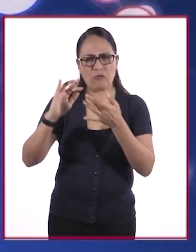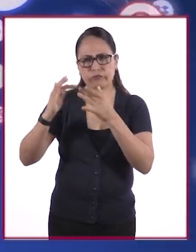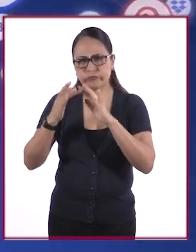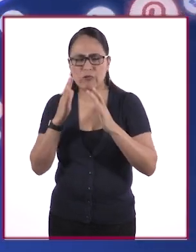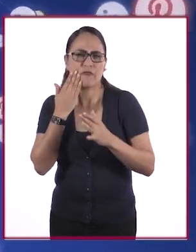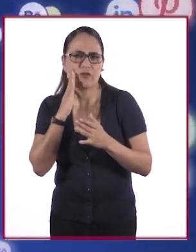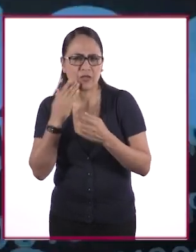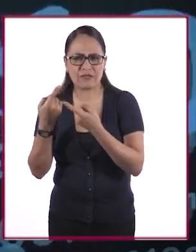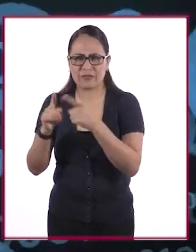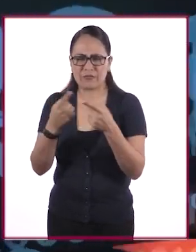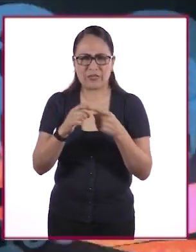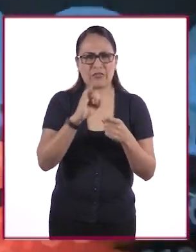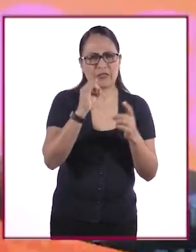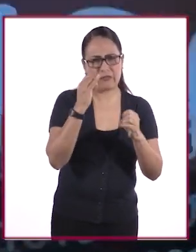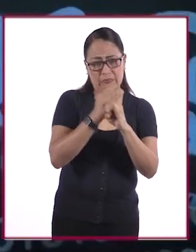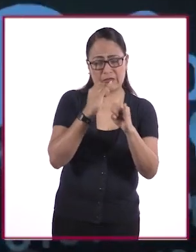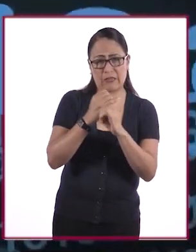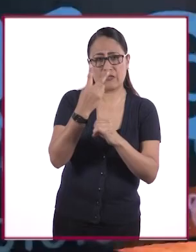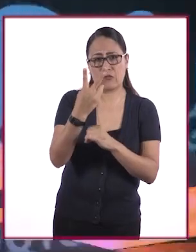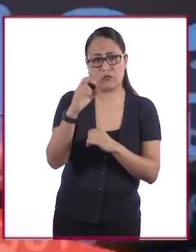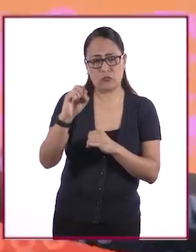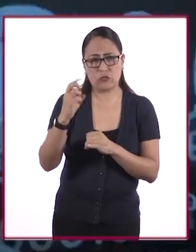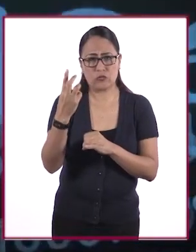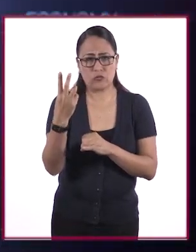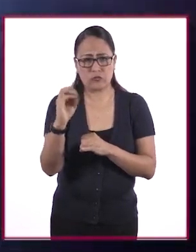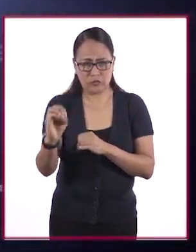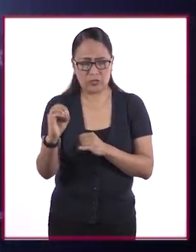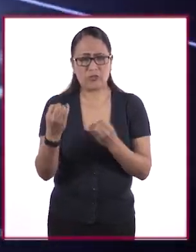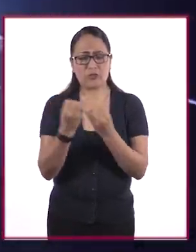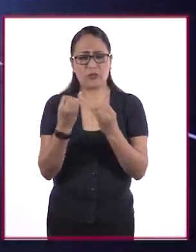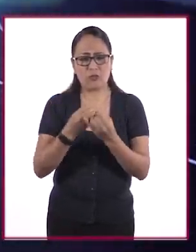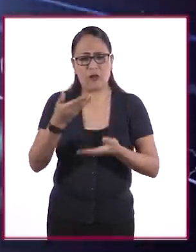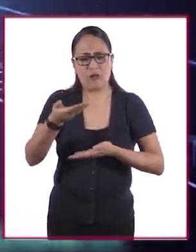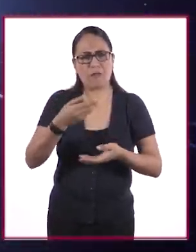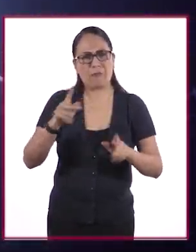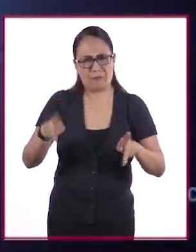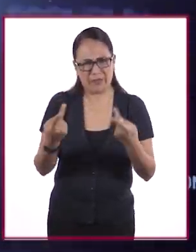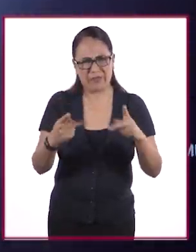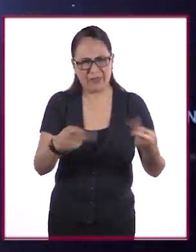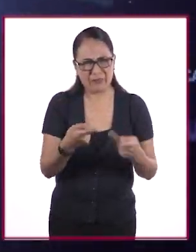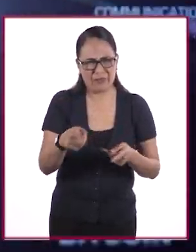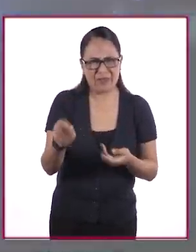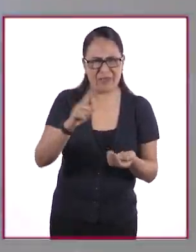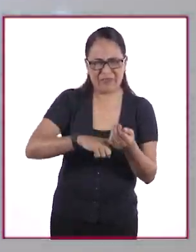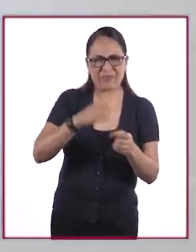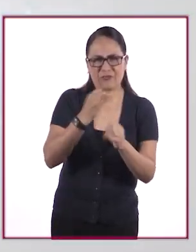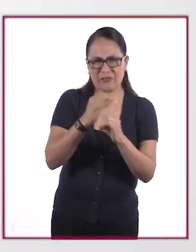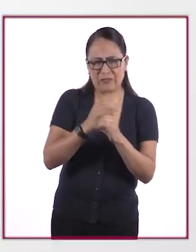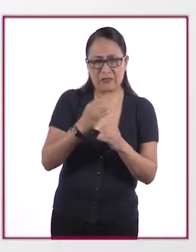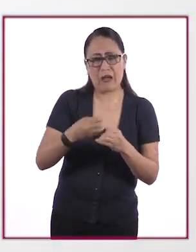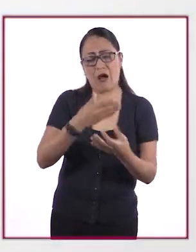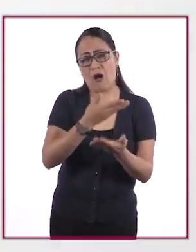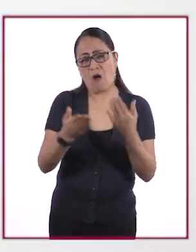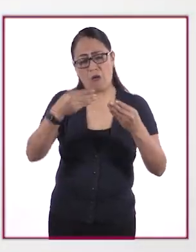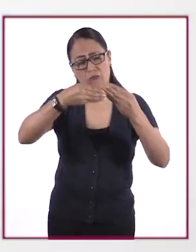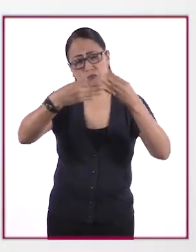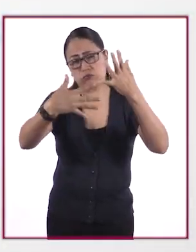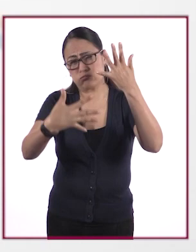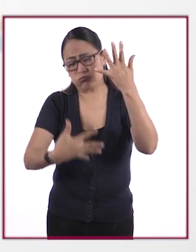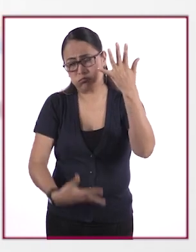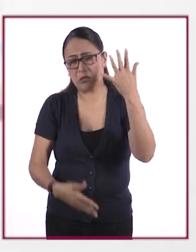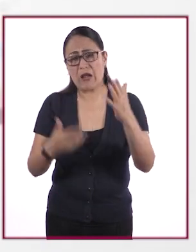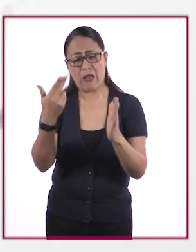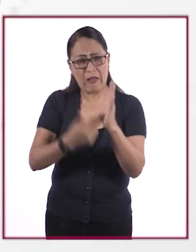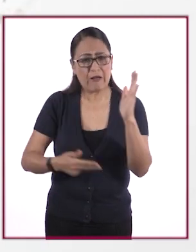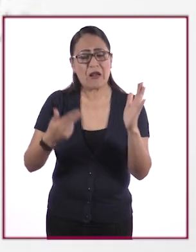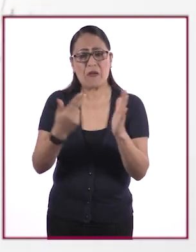el Internet 2.0, el comercio electrónico y una larga lista de posibilidades que hoy nos ofrece esta herramienta que llegó